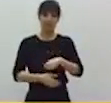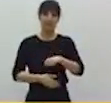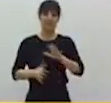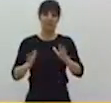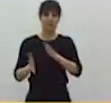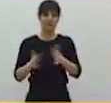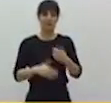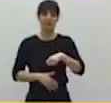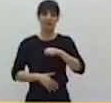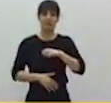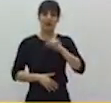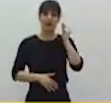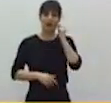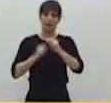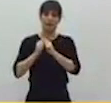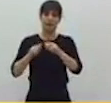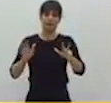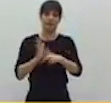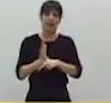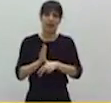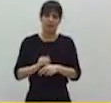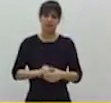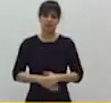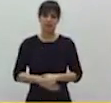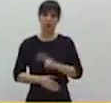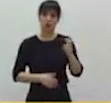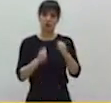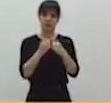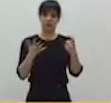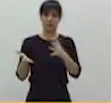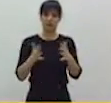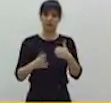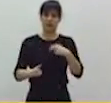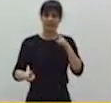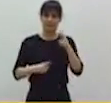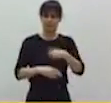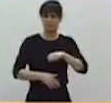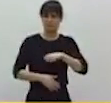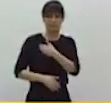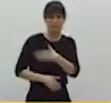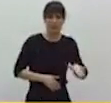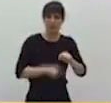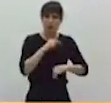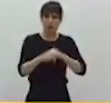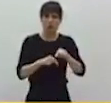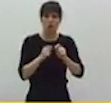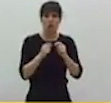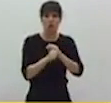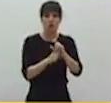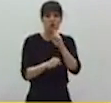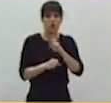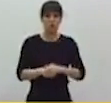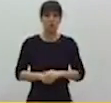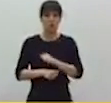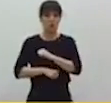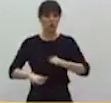epidemia. The Guardian, 26 de marzo, cómo España dio una respuesta tan equivocada al coronavirus. El Observador, de Portugal, 27 de marzo,